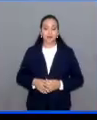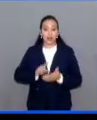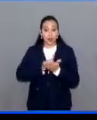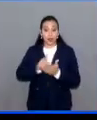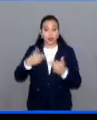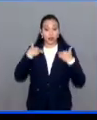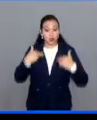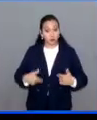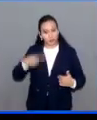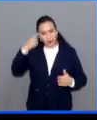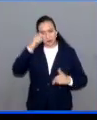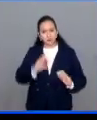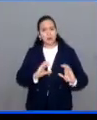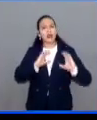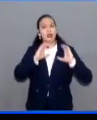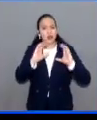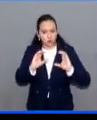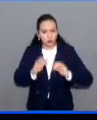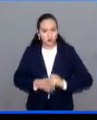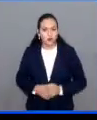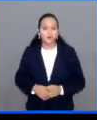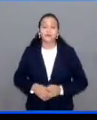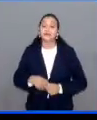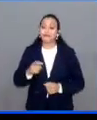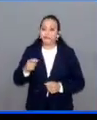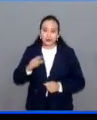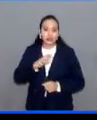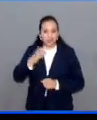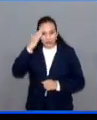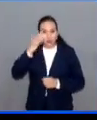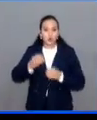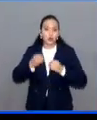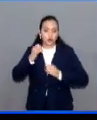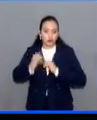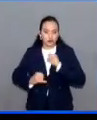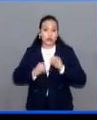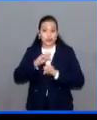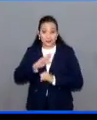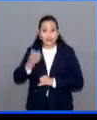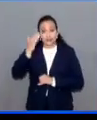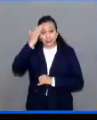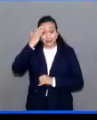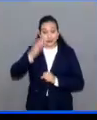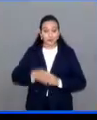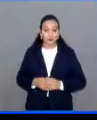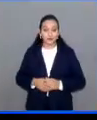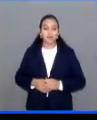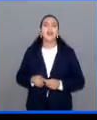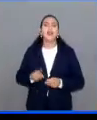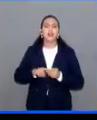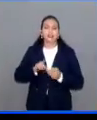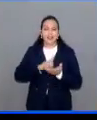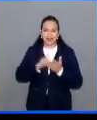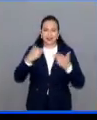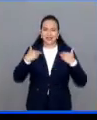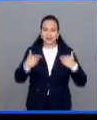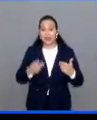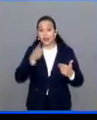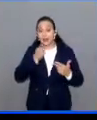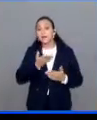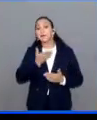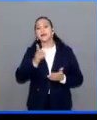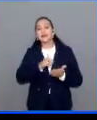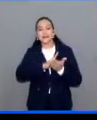autónomo, reconocido hace algunos días por la Corte Interamericana de Derechos Humanos, congrega derechos civiles y